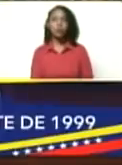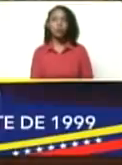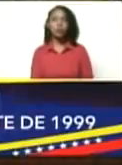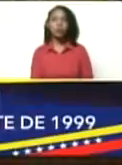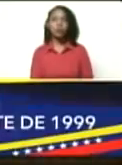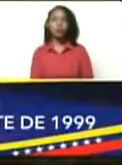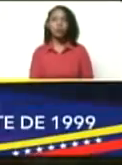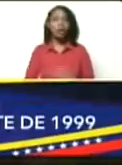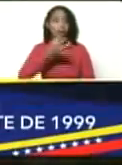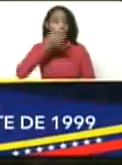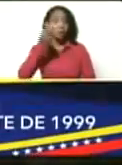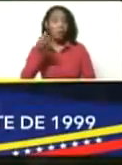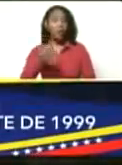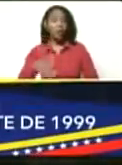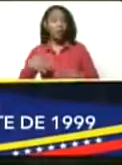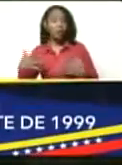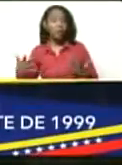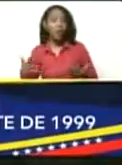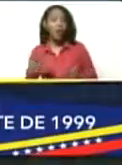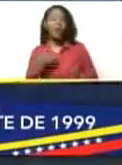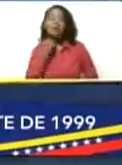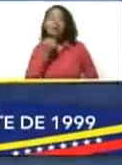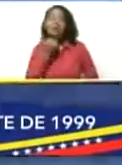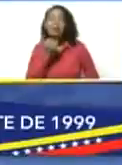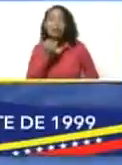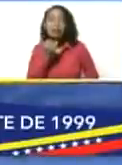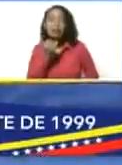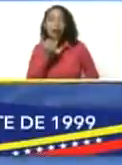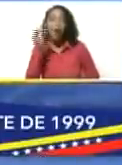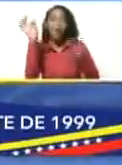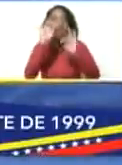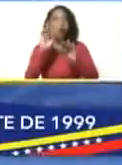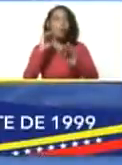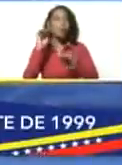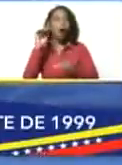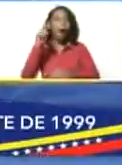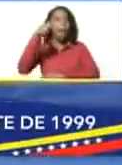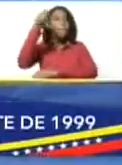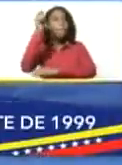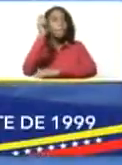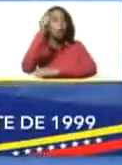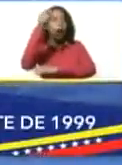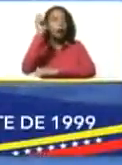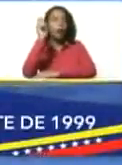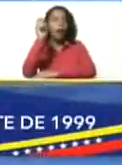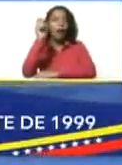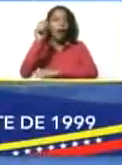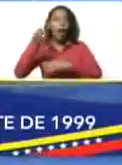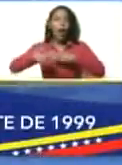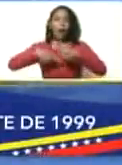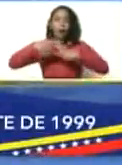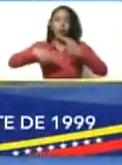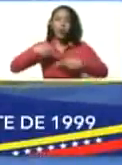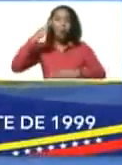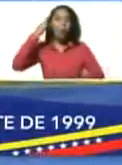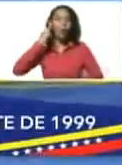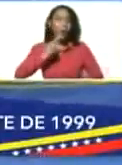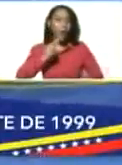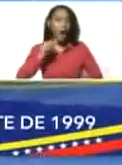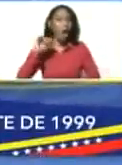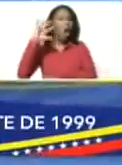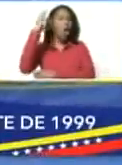¿Verdad que casi de manera mágica la revolución bolivariana